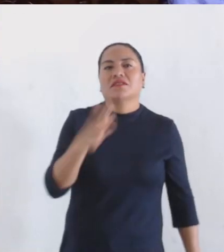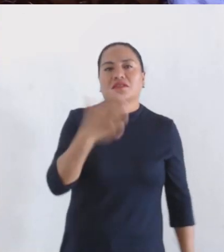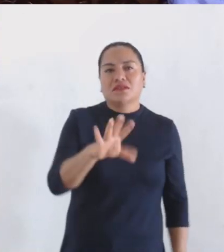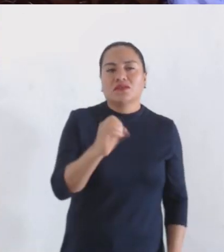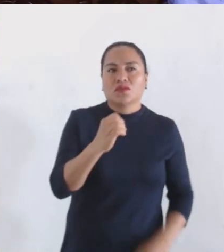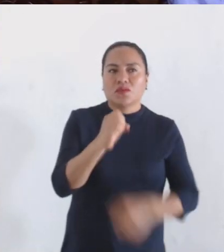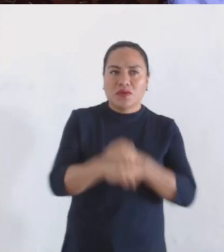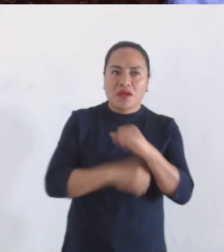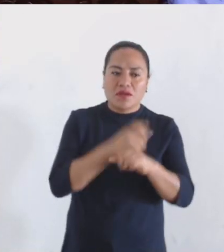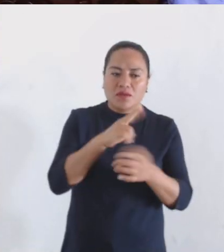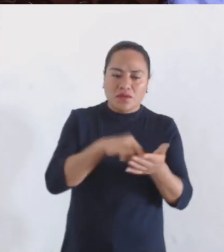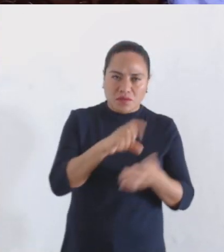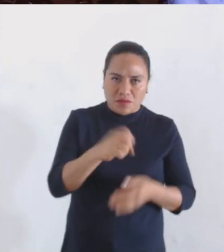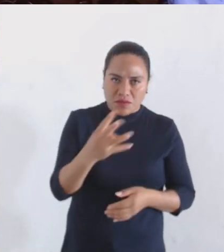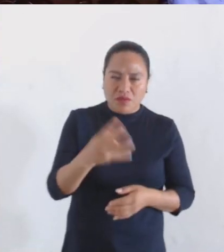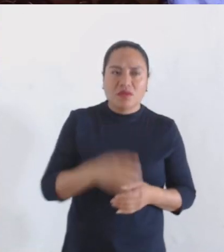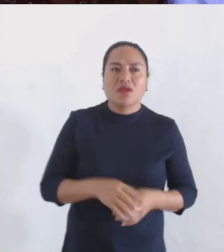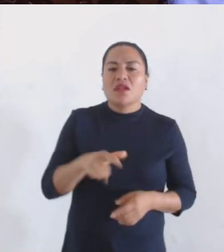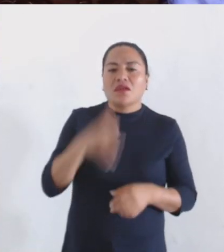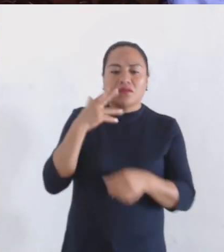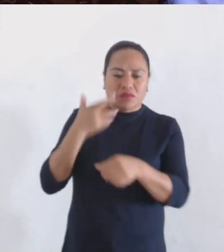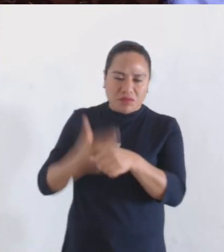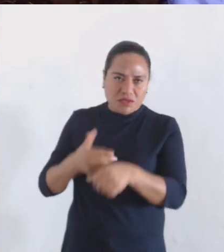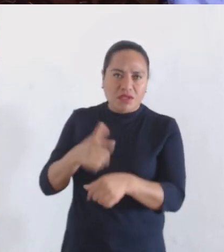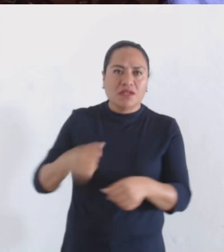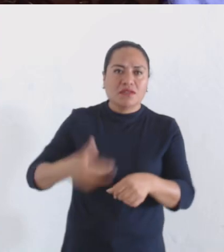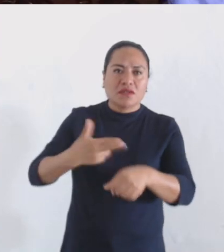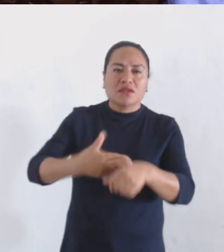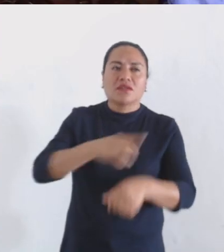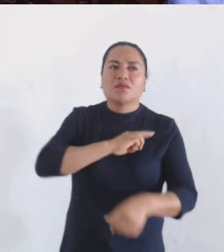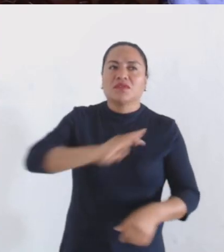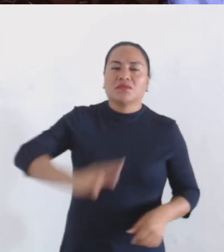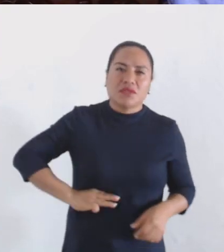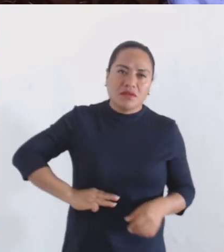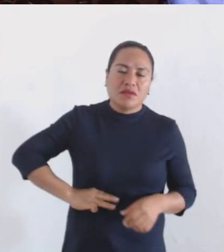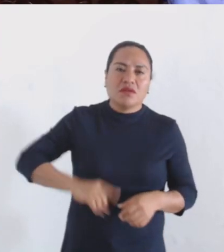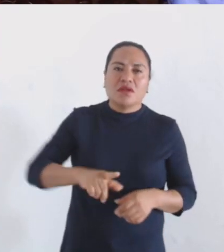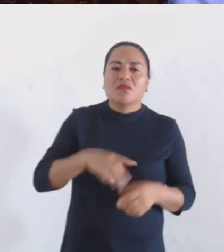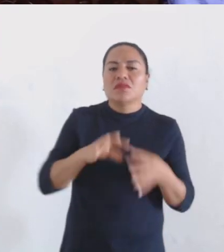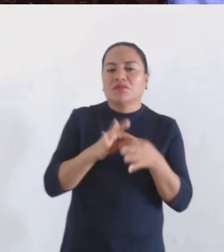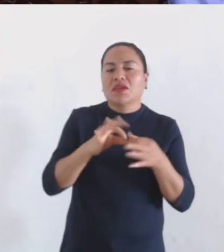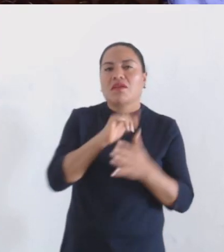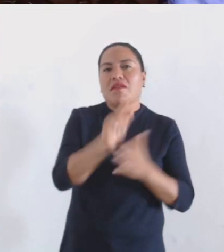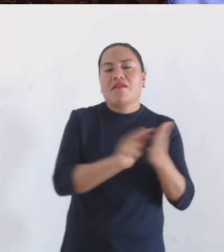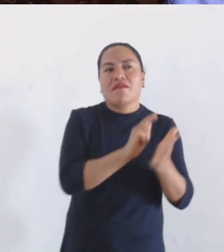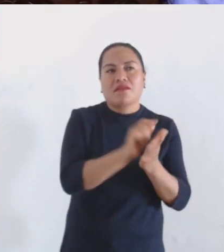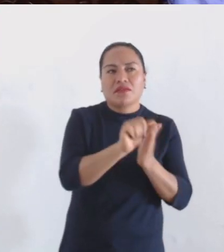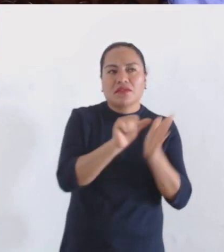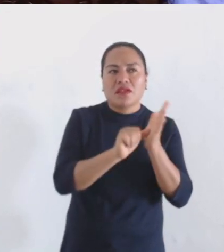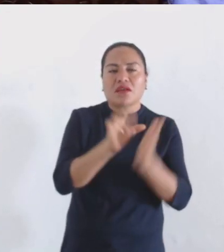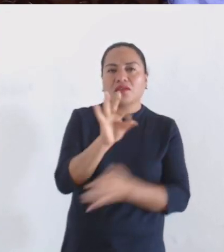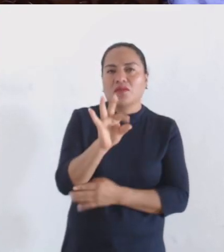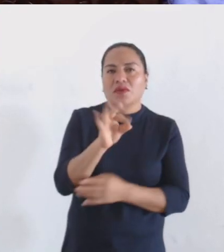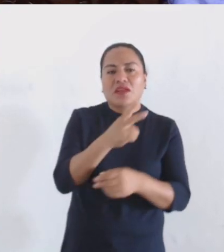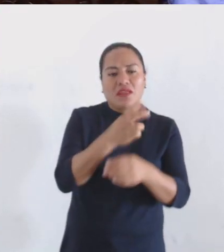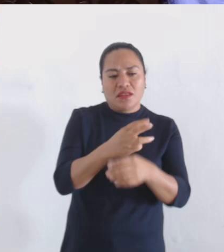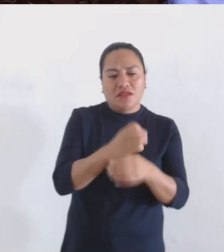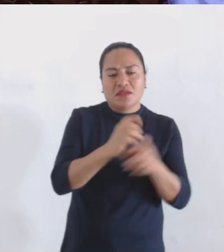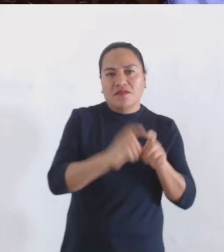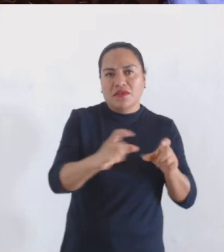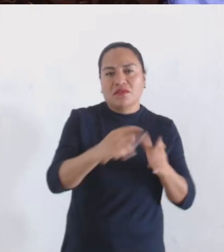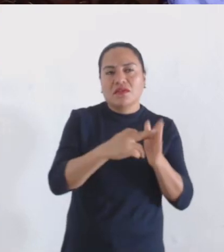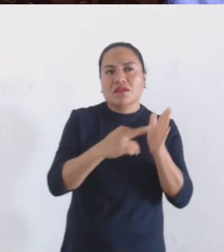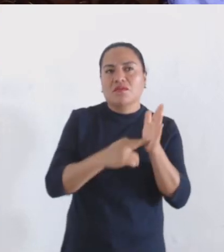de octubre de 2024, en lo que corresponde a la Secretaría Municipal, lo anterior como lo establece el artículo 40, fracción tercera